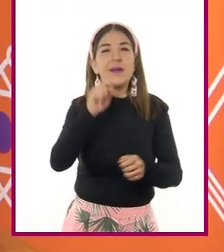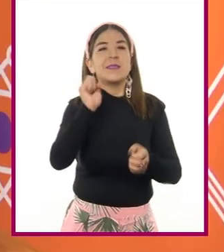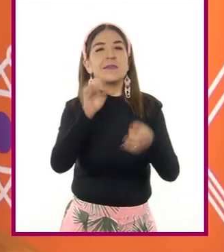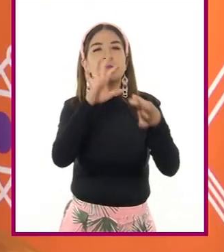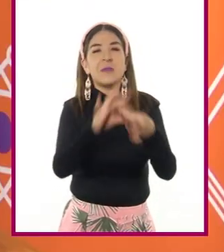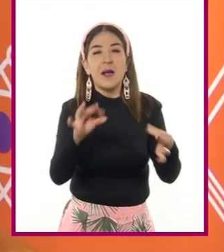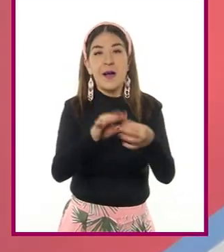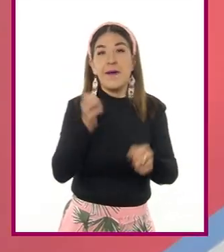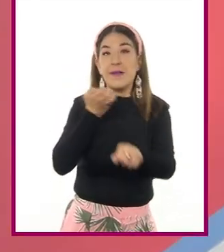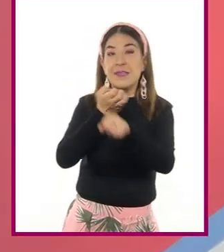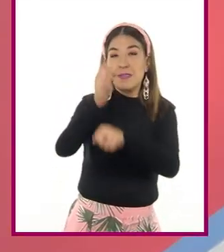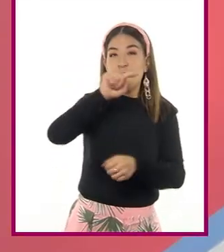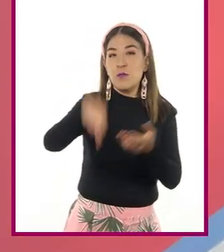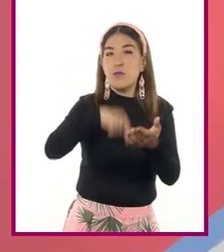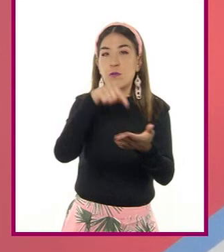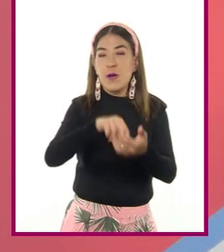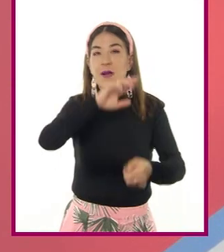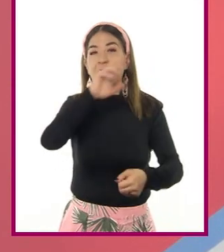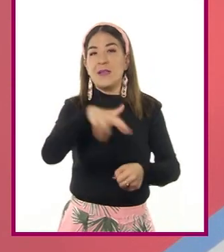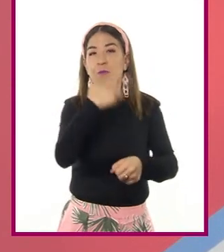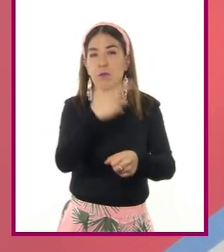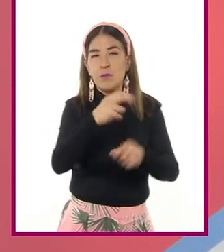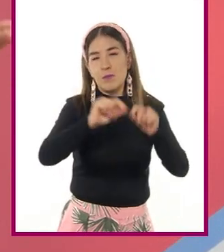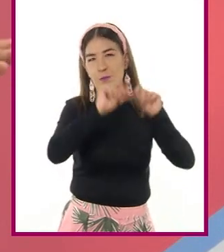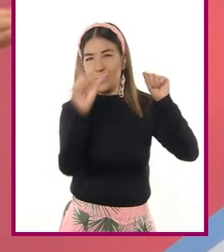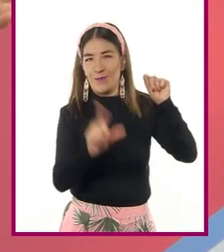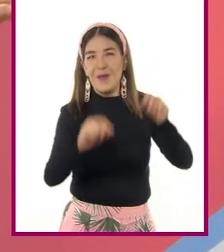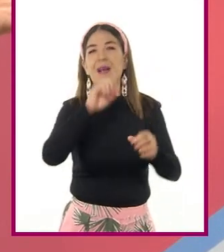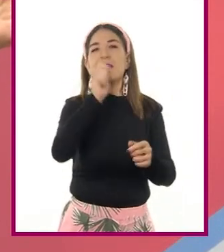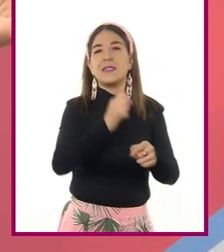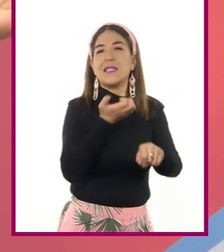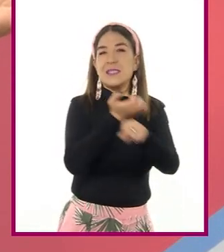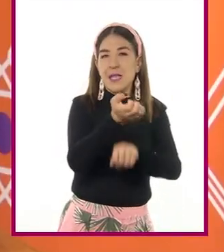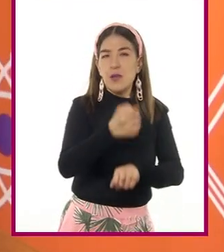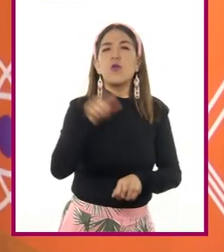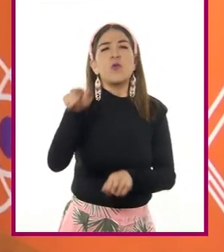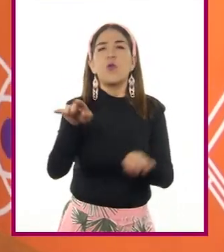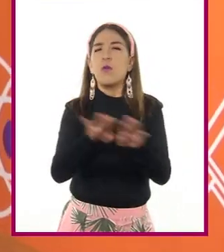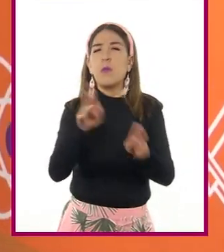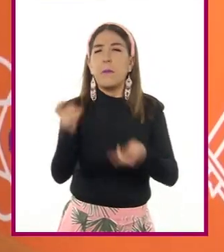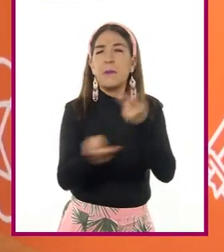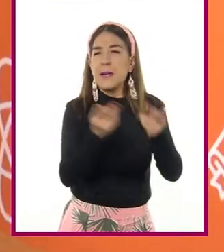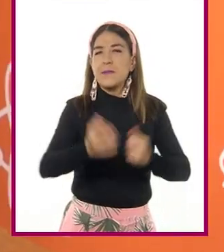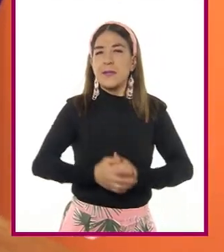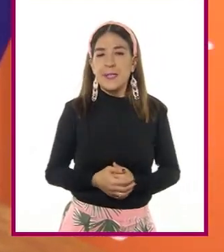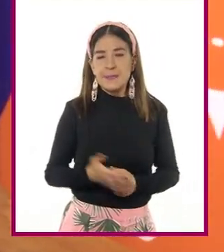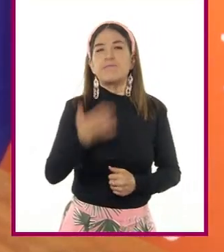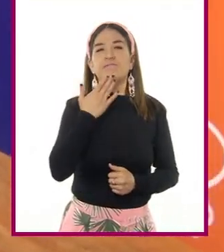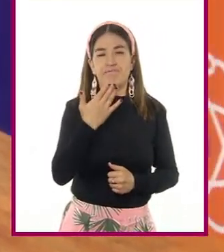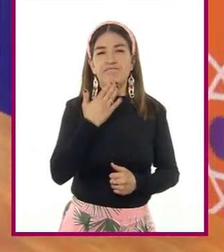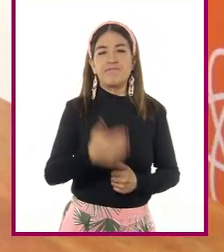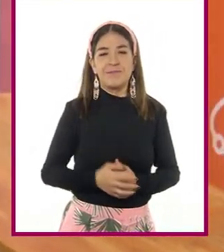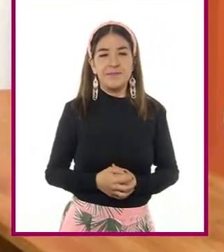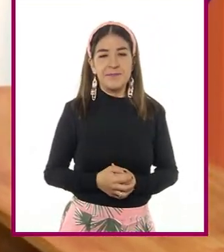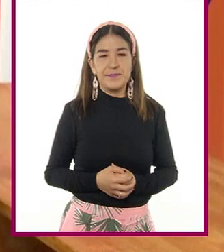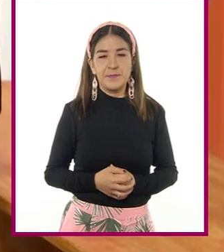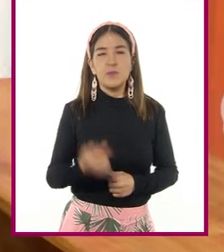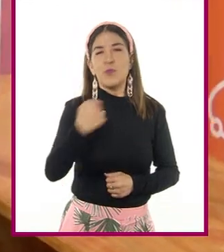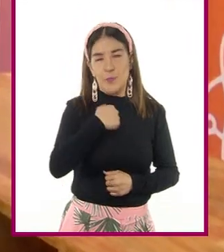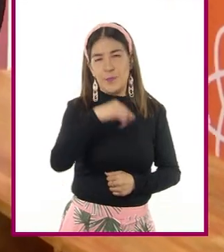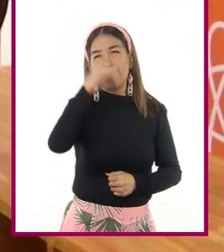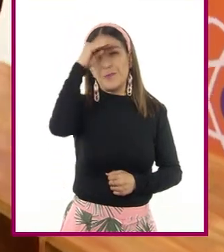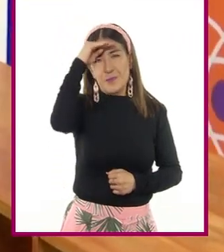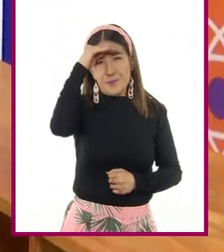en un estado de la República Mexicana, ¿cómo elaborarías tu pregunta? Muy bien. Deje